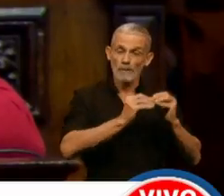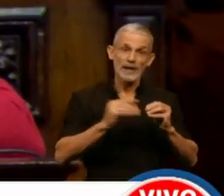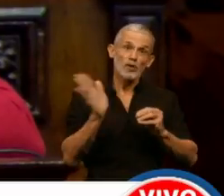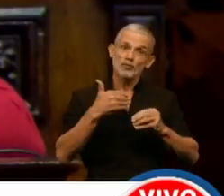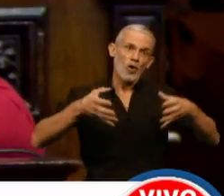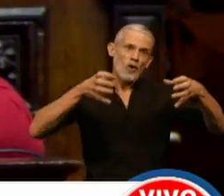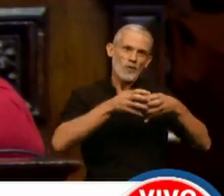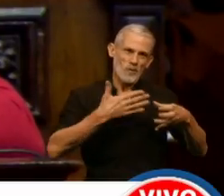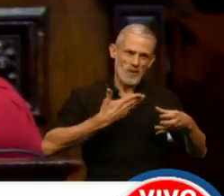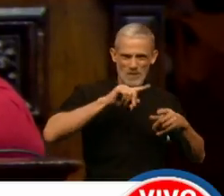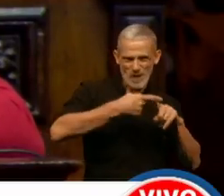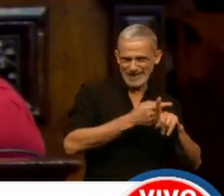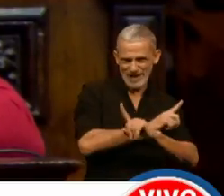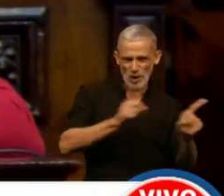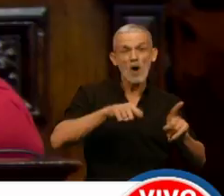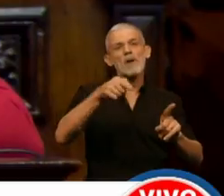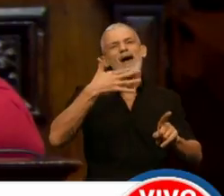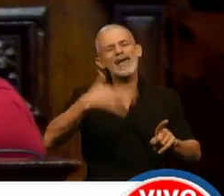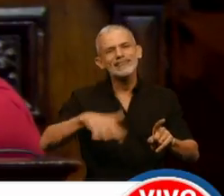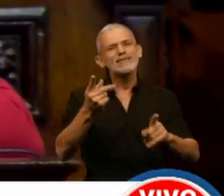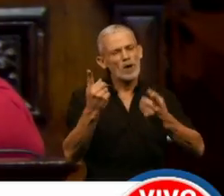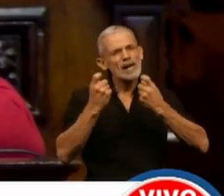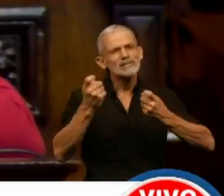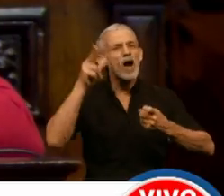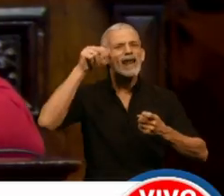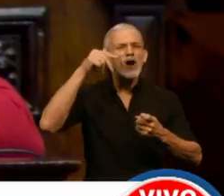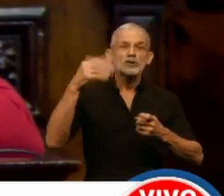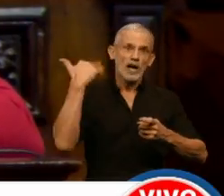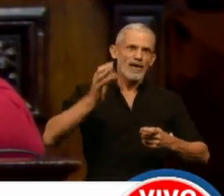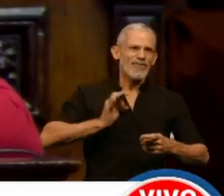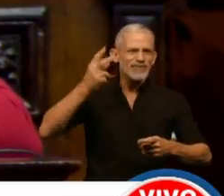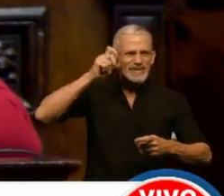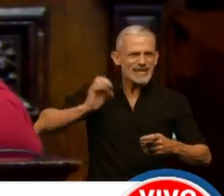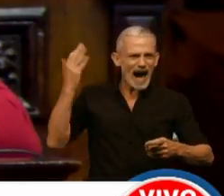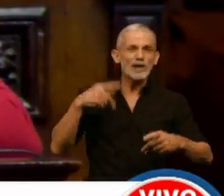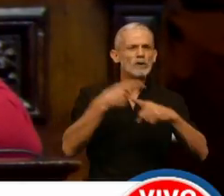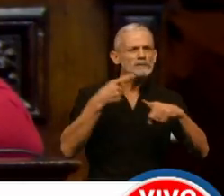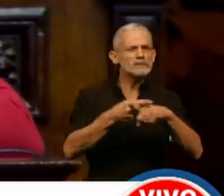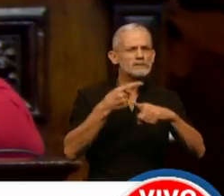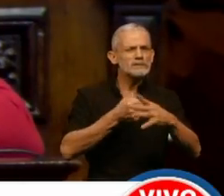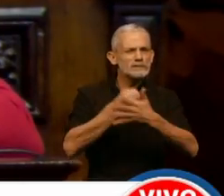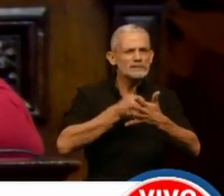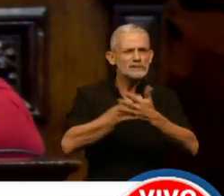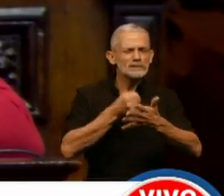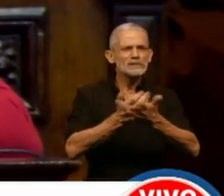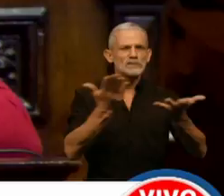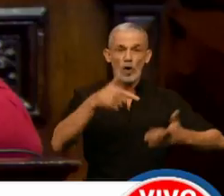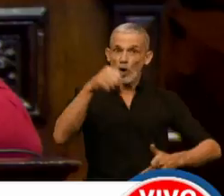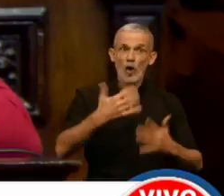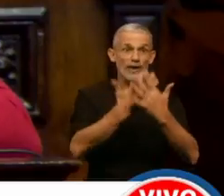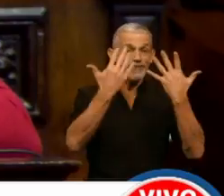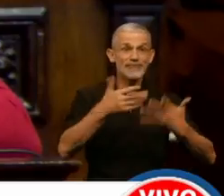del bloque frente de todos pero que entendieron que es una necesidad de coche hace 10 años que pelea esto para mí hoy es un día de